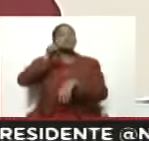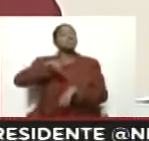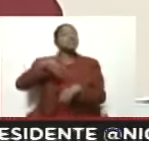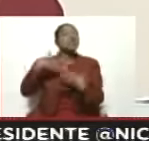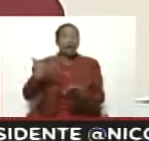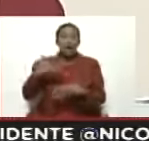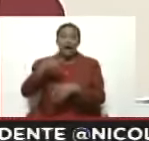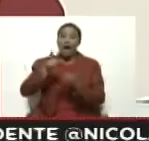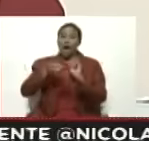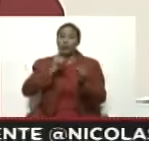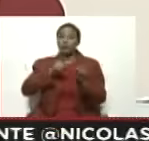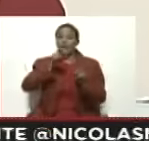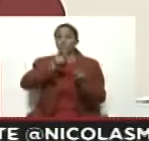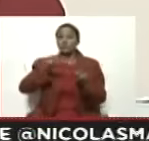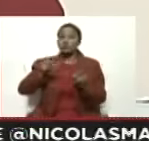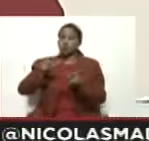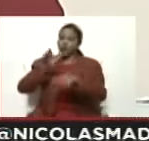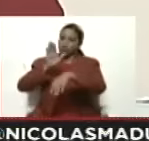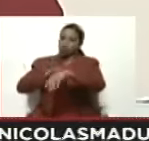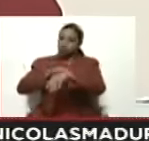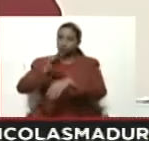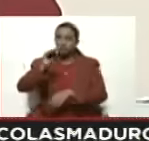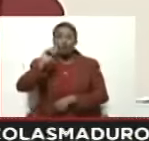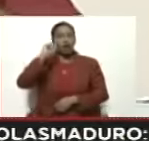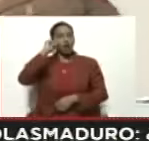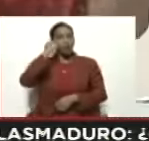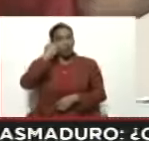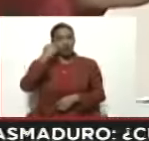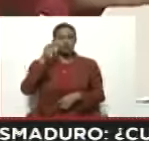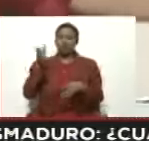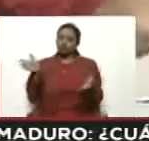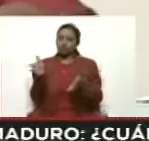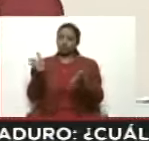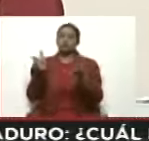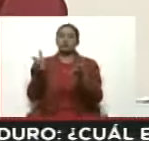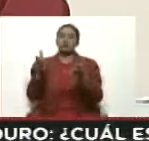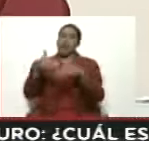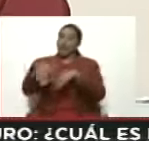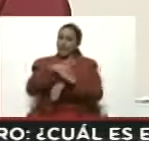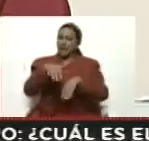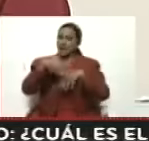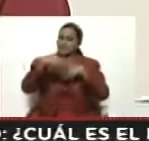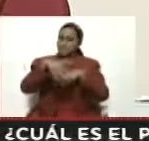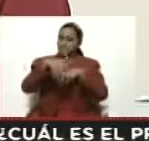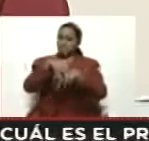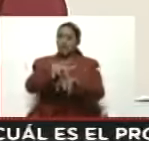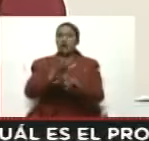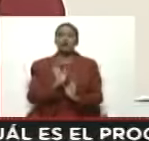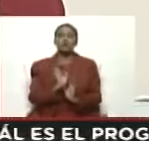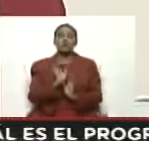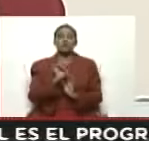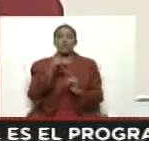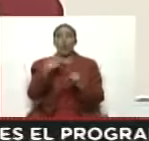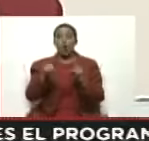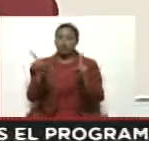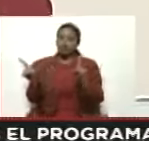Necesitan que alguien salga a la calle por ellos. Necesitan que alguien marche por ellos. Necesitan que alguien hable por